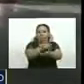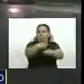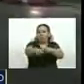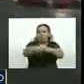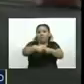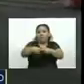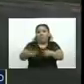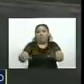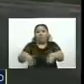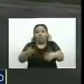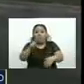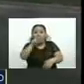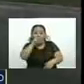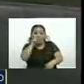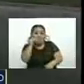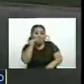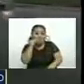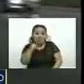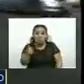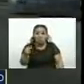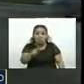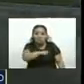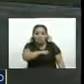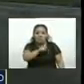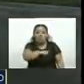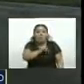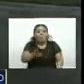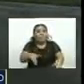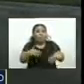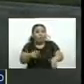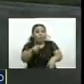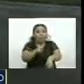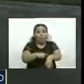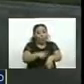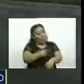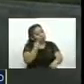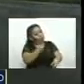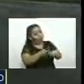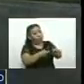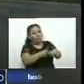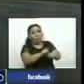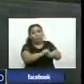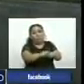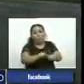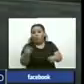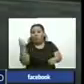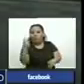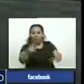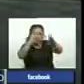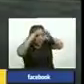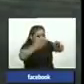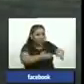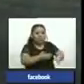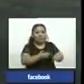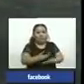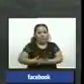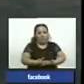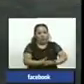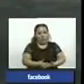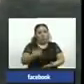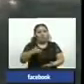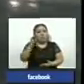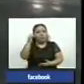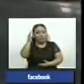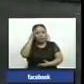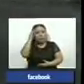tantos padres irresponsables que hay, que a la hora de manipular la pólvora, no están pendientes de sus hijos. Yo